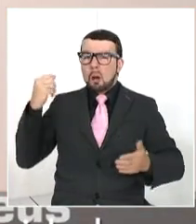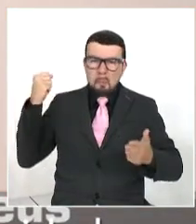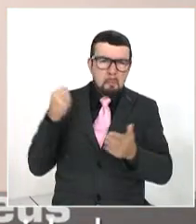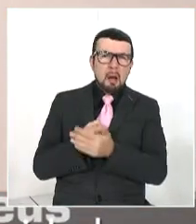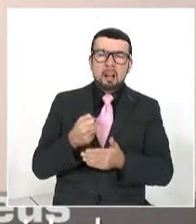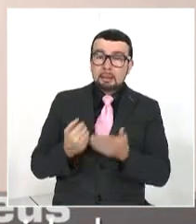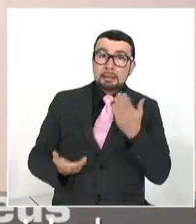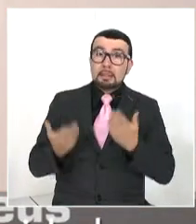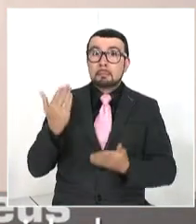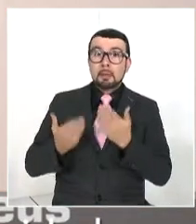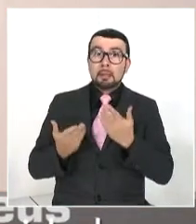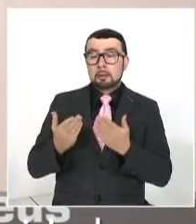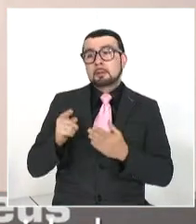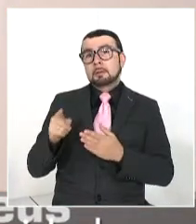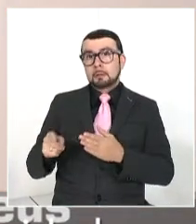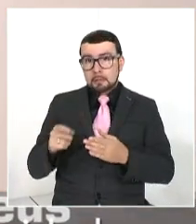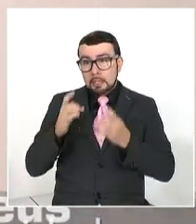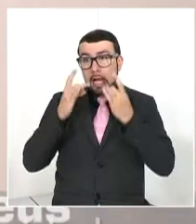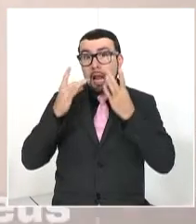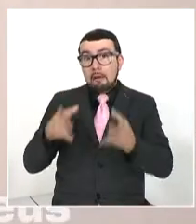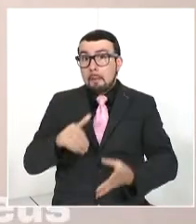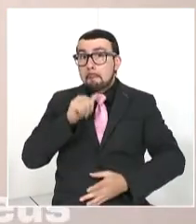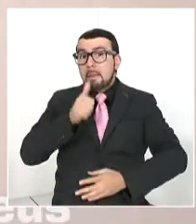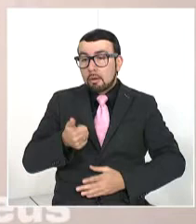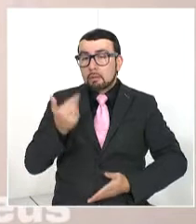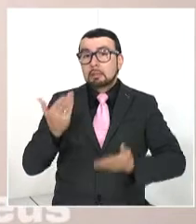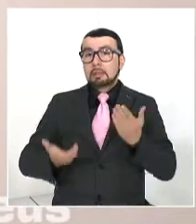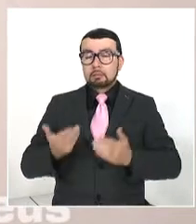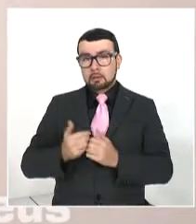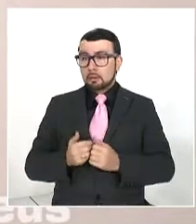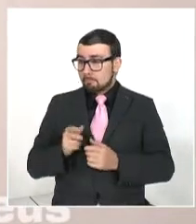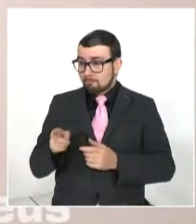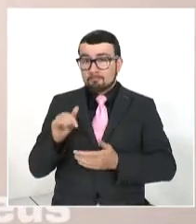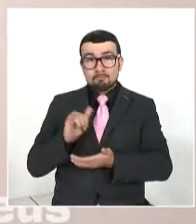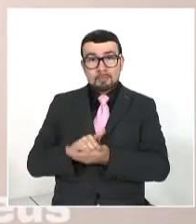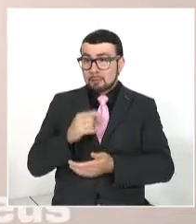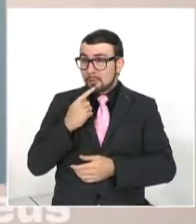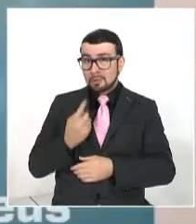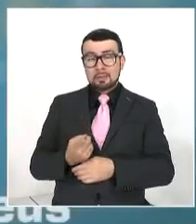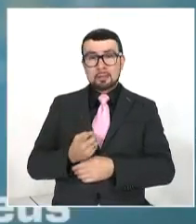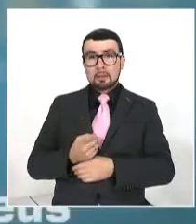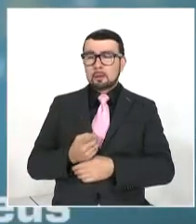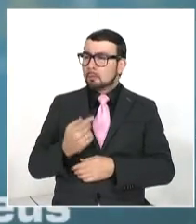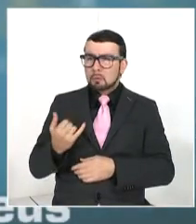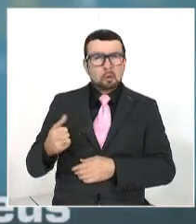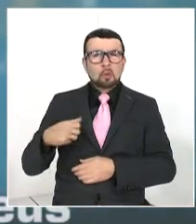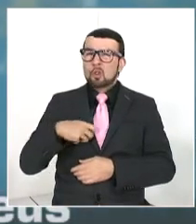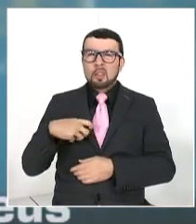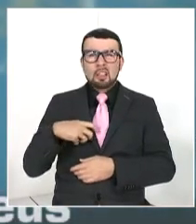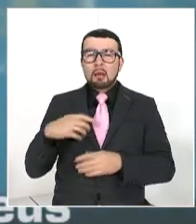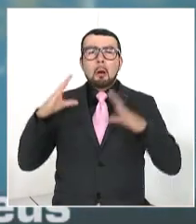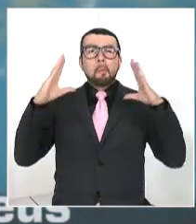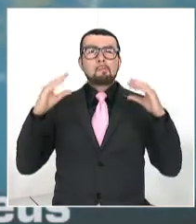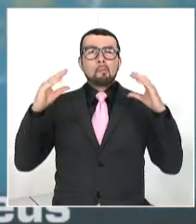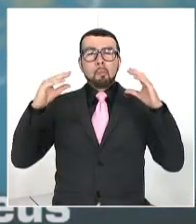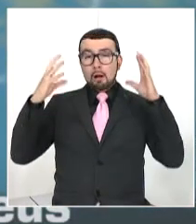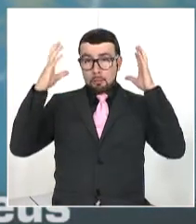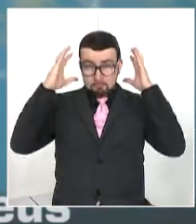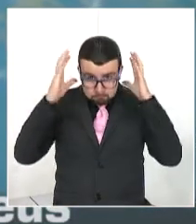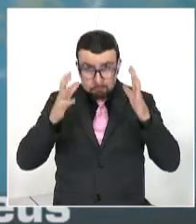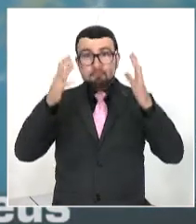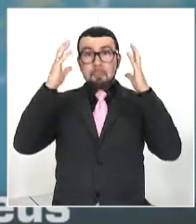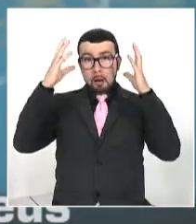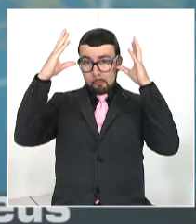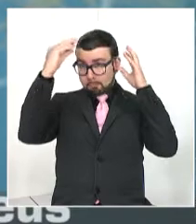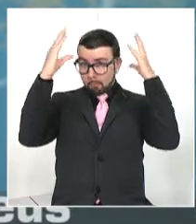pues va a ser aún más delicada, porque como les digo, no tenemos, por decirlo así, unos cojines que nos vayan a proteger